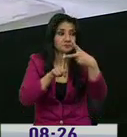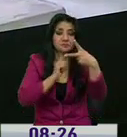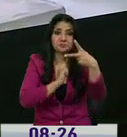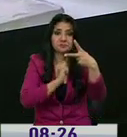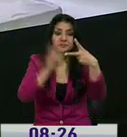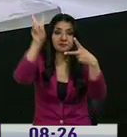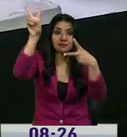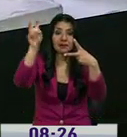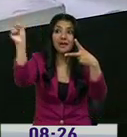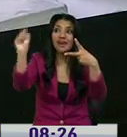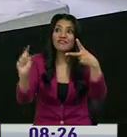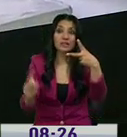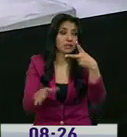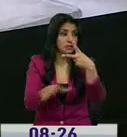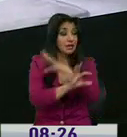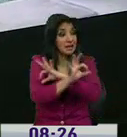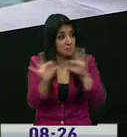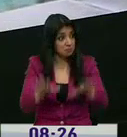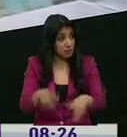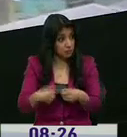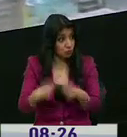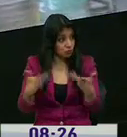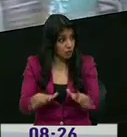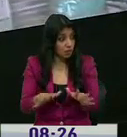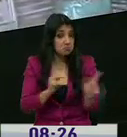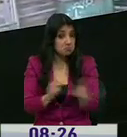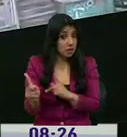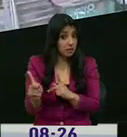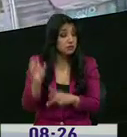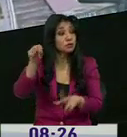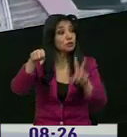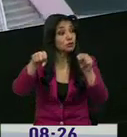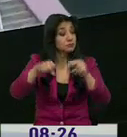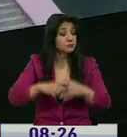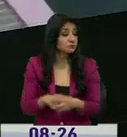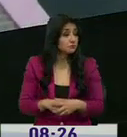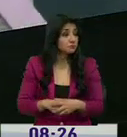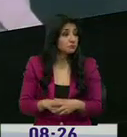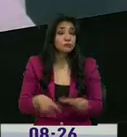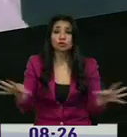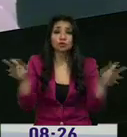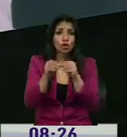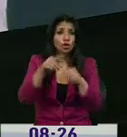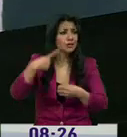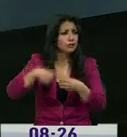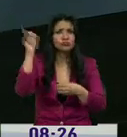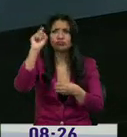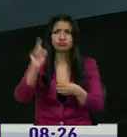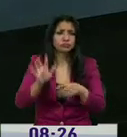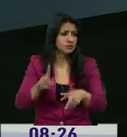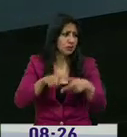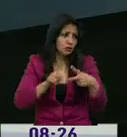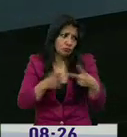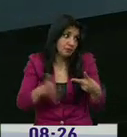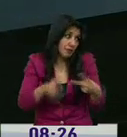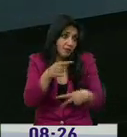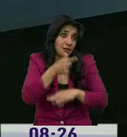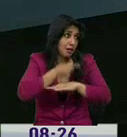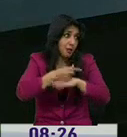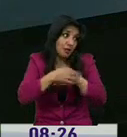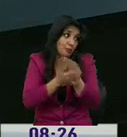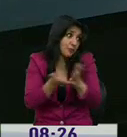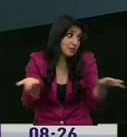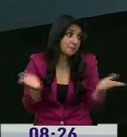Dos, el tema de los grafitis, ya que estamos en eso, ¿hay un plan para limpiar los tachones, los borrones, los grafitis de la ciudad? Ya que estamos con el gerente,